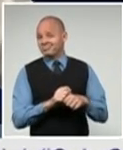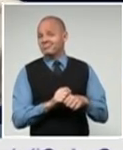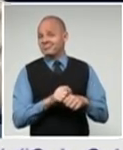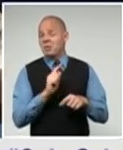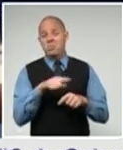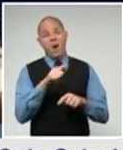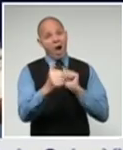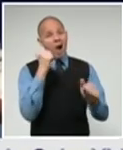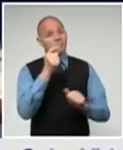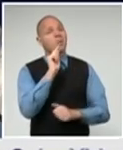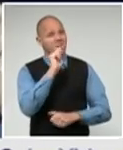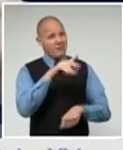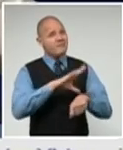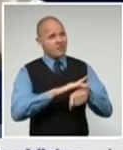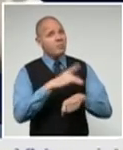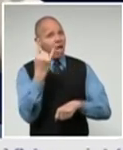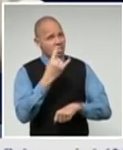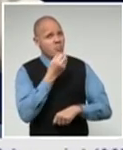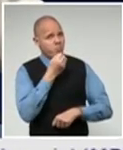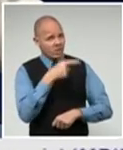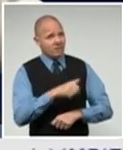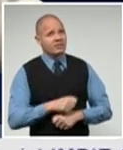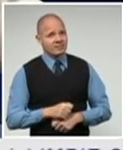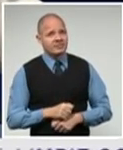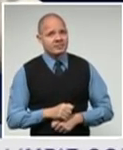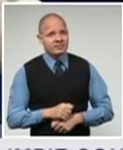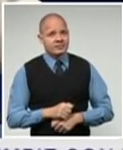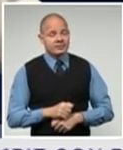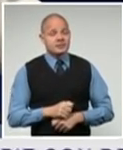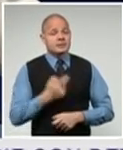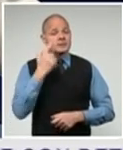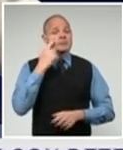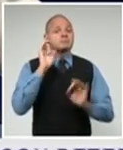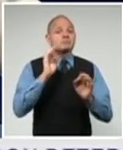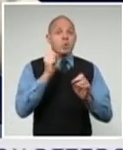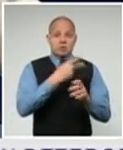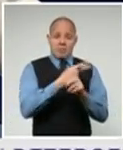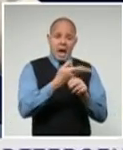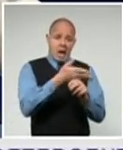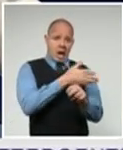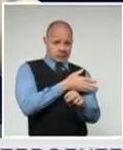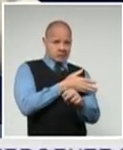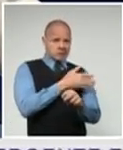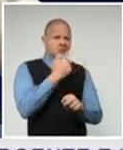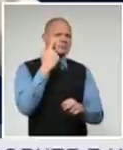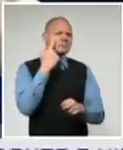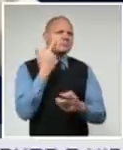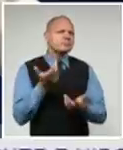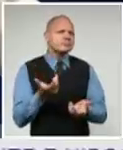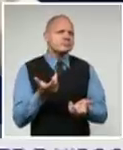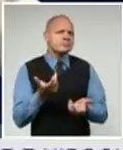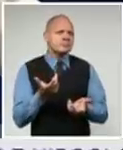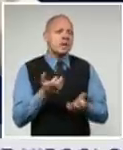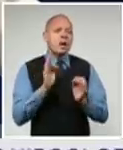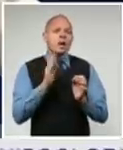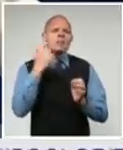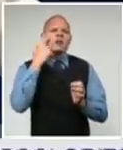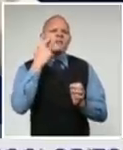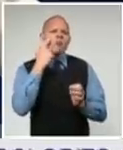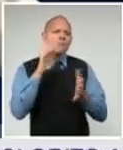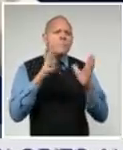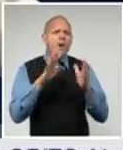diagnóstico. Si evaluamos esto, en los últimos 15 días, pues ese porciento